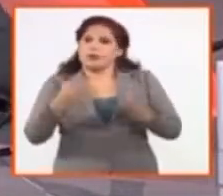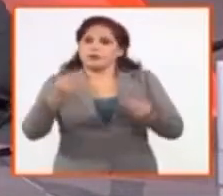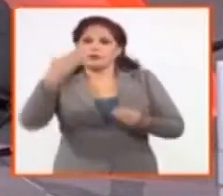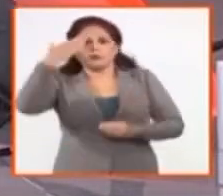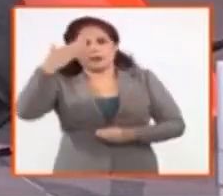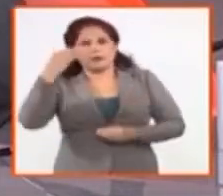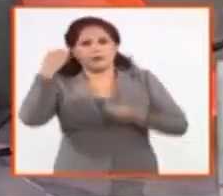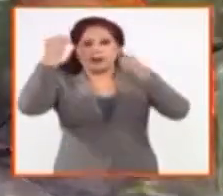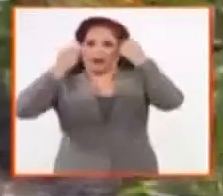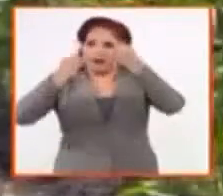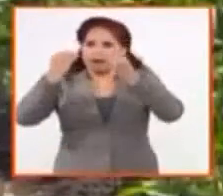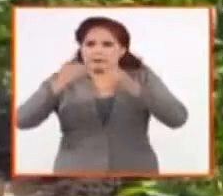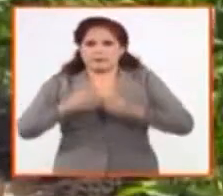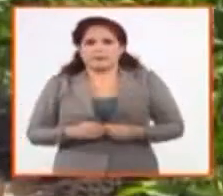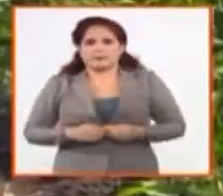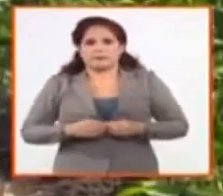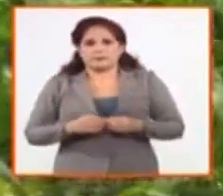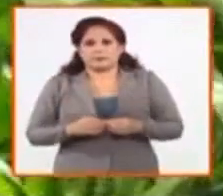análisis.